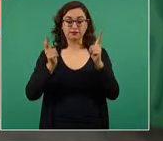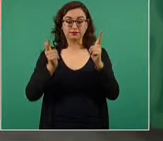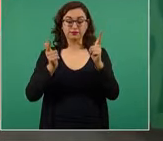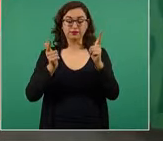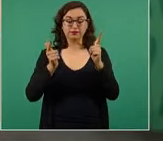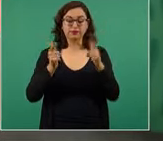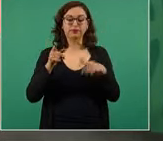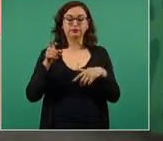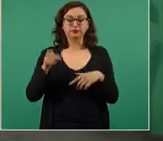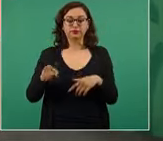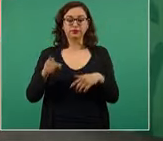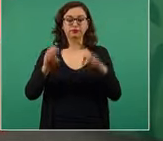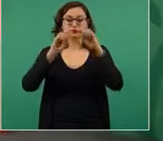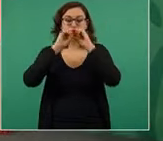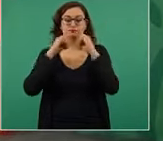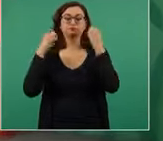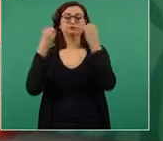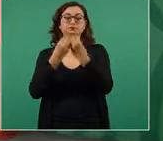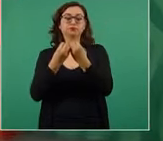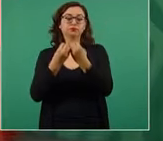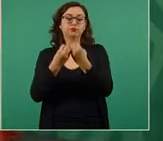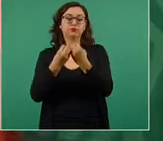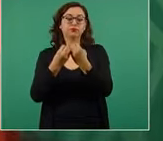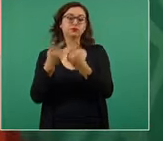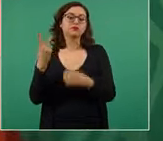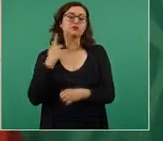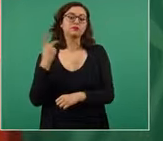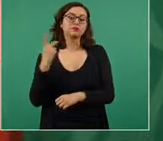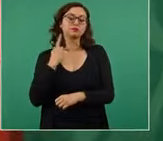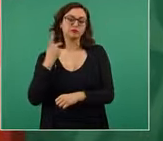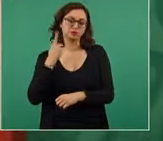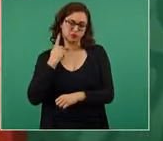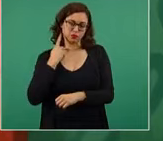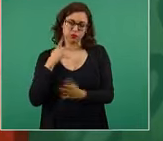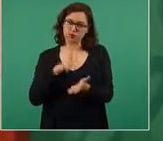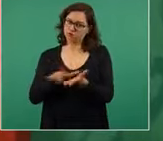a organizaciones que hacen actividad política,